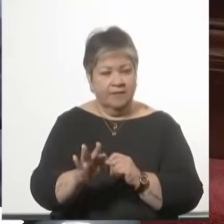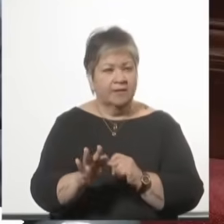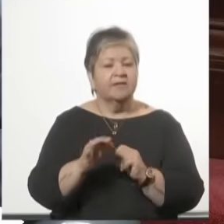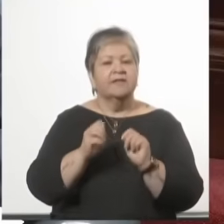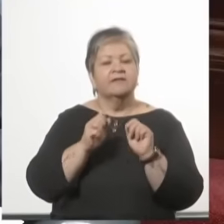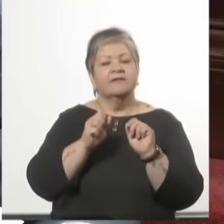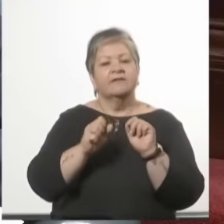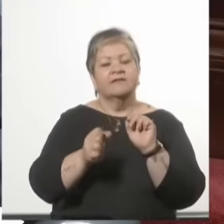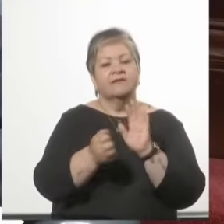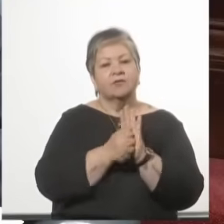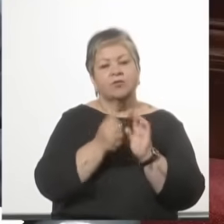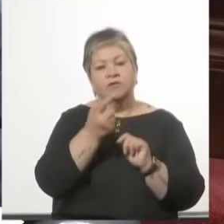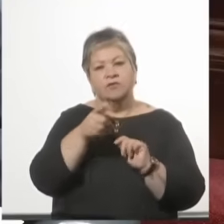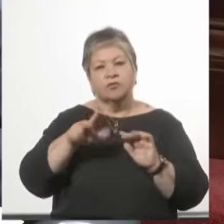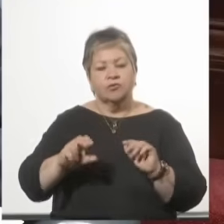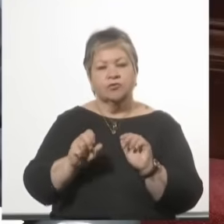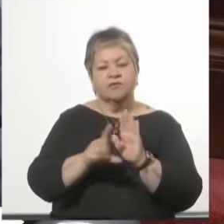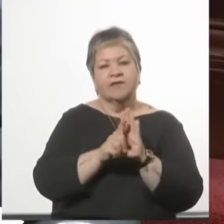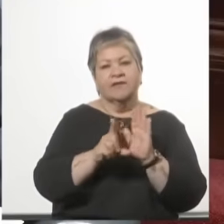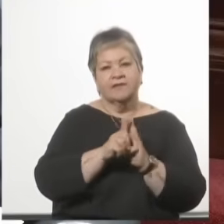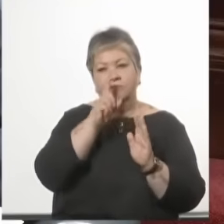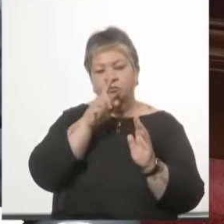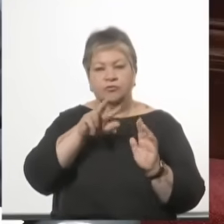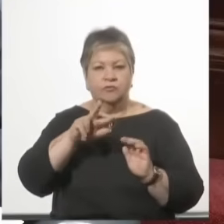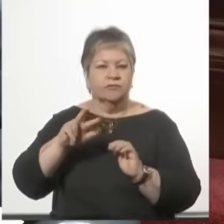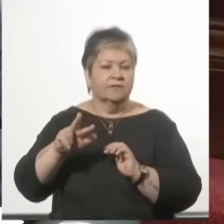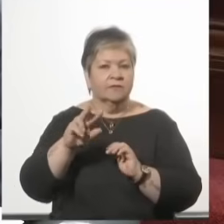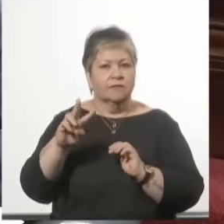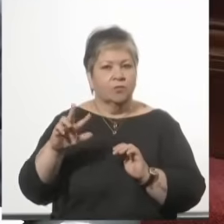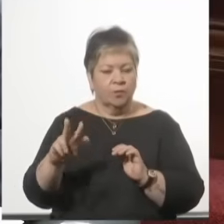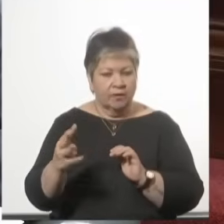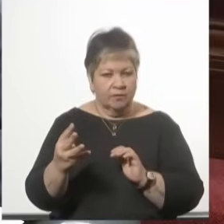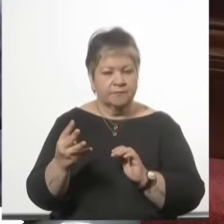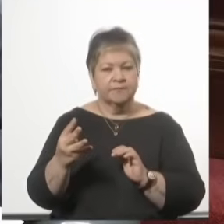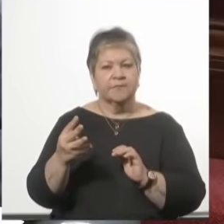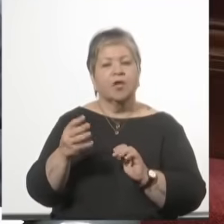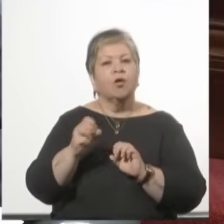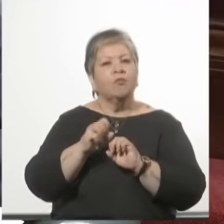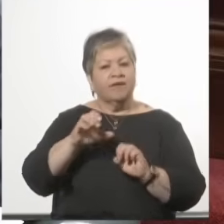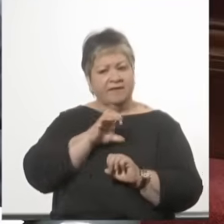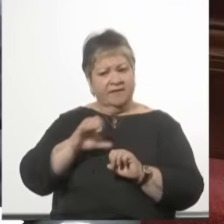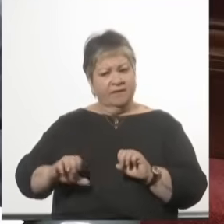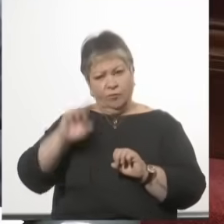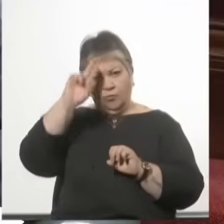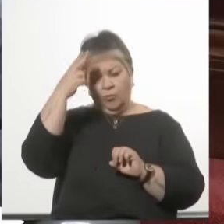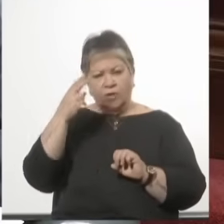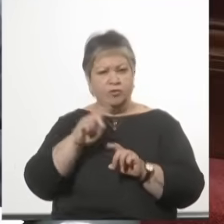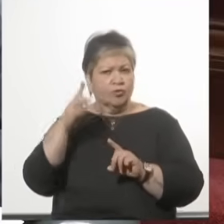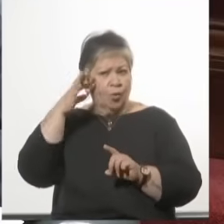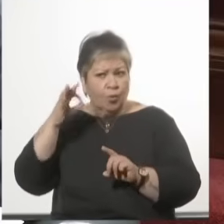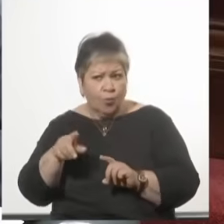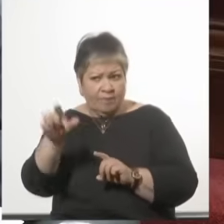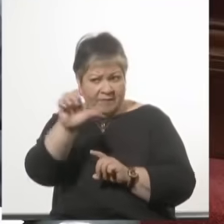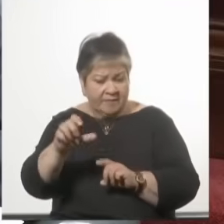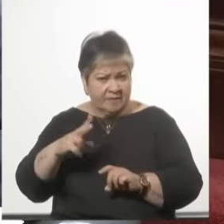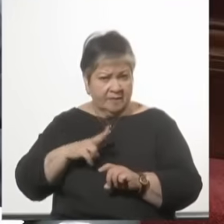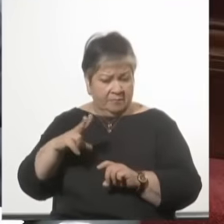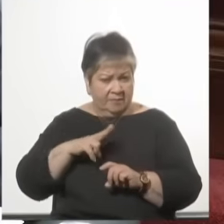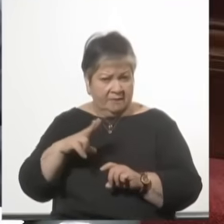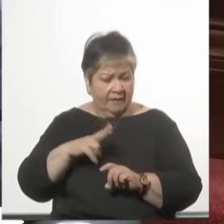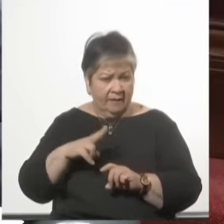Ley 18.834, la Administración podrá rescindir unilateralmente el contrato por incumplimiento grave del